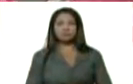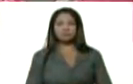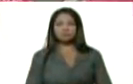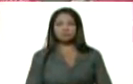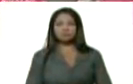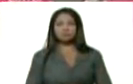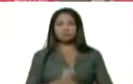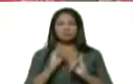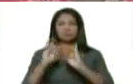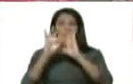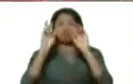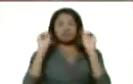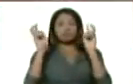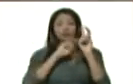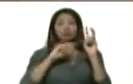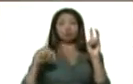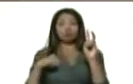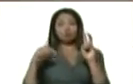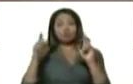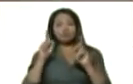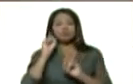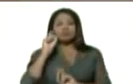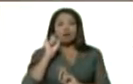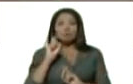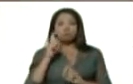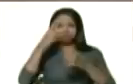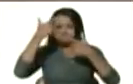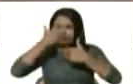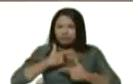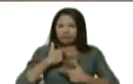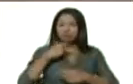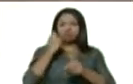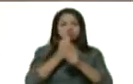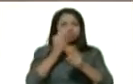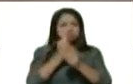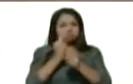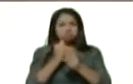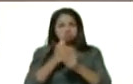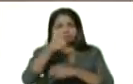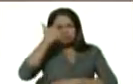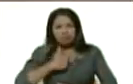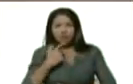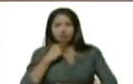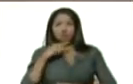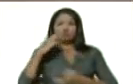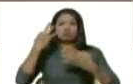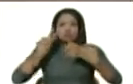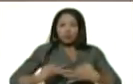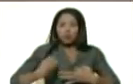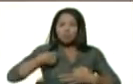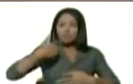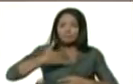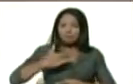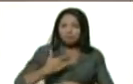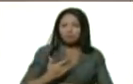En ese tema siempre nosotros tenemos que trabajar con mucha seriedad. Yo estoy seguro que la